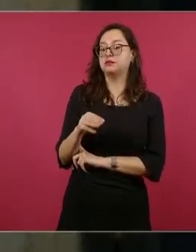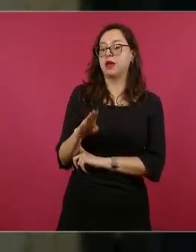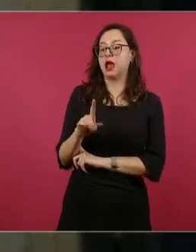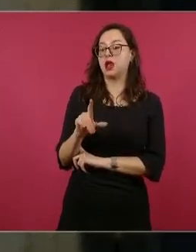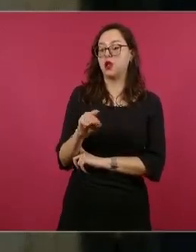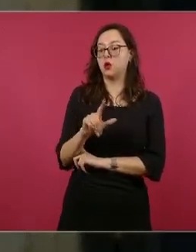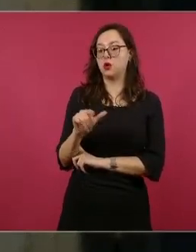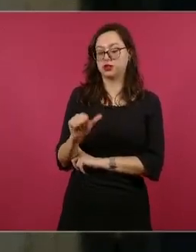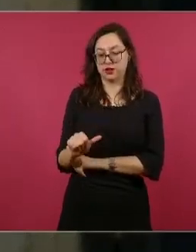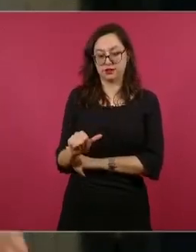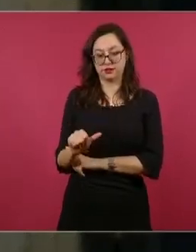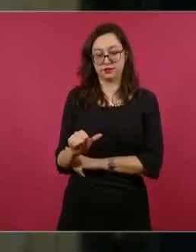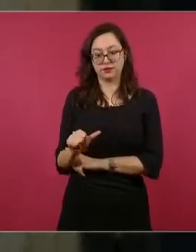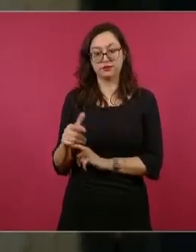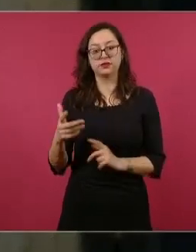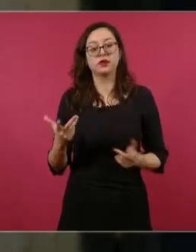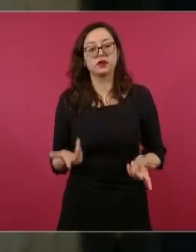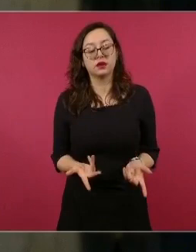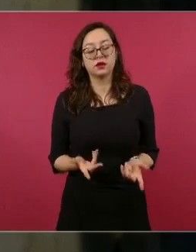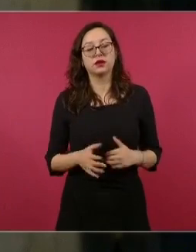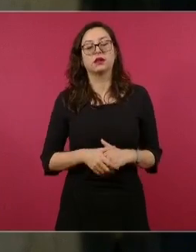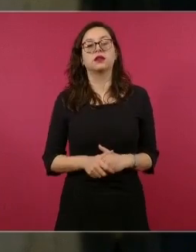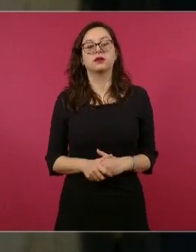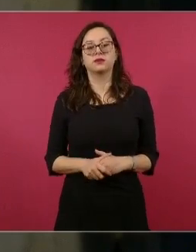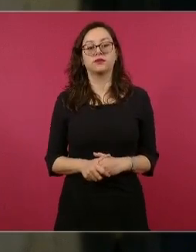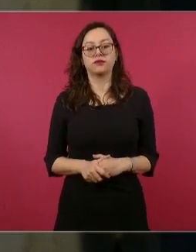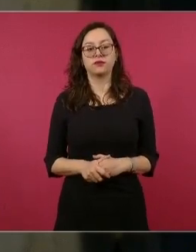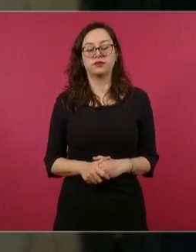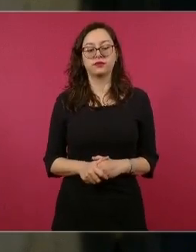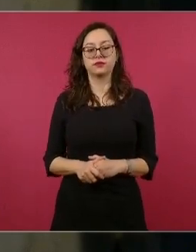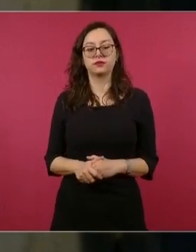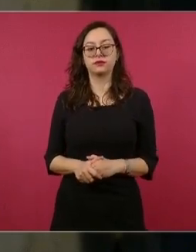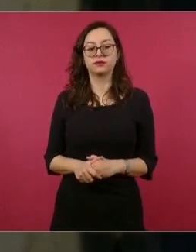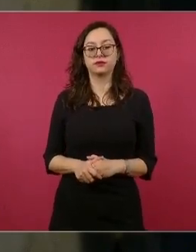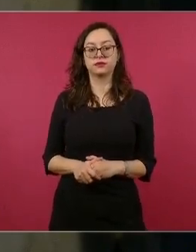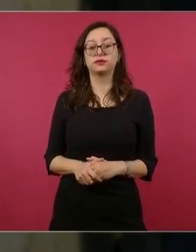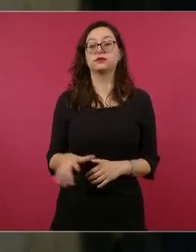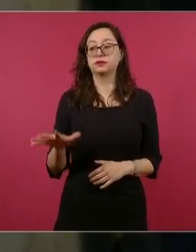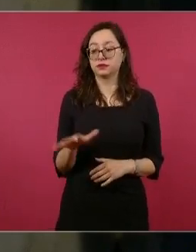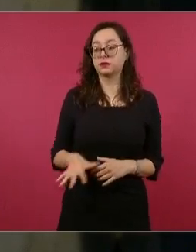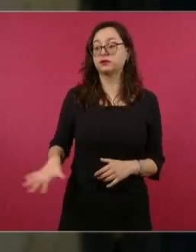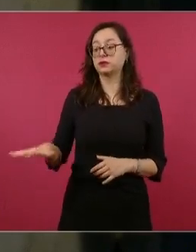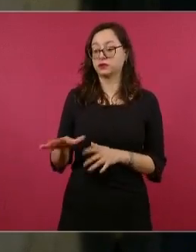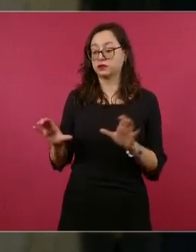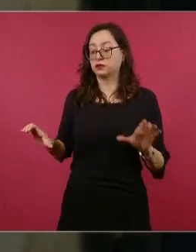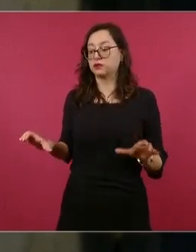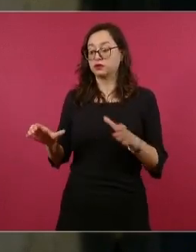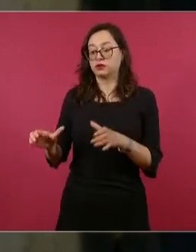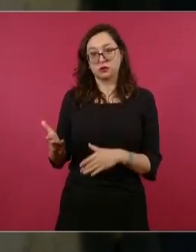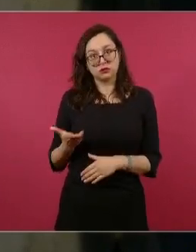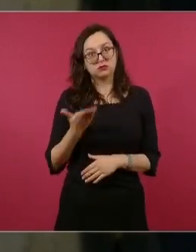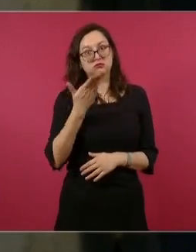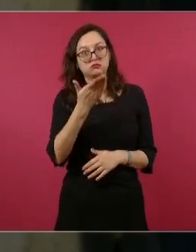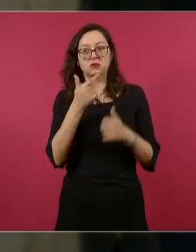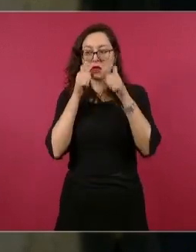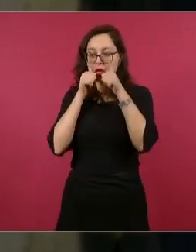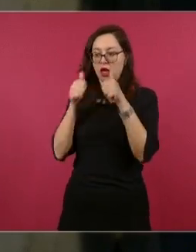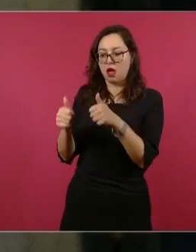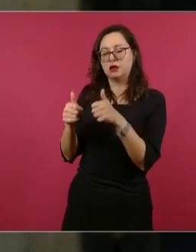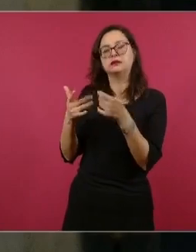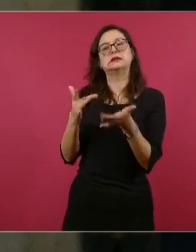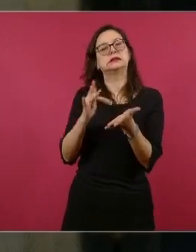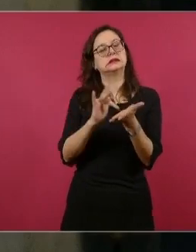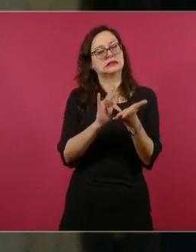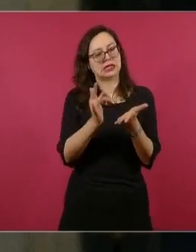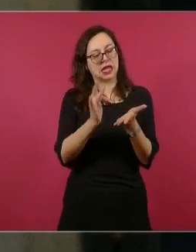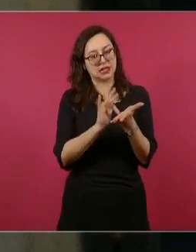Presidente, yo le quiero agradecer la atención para esta comunidad. La secretaria,